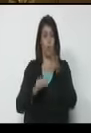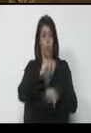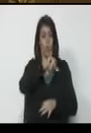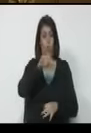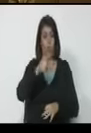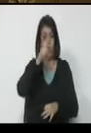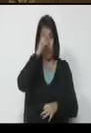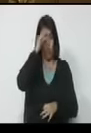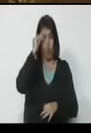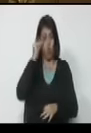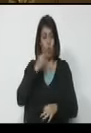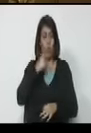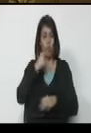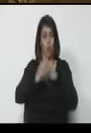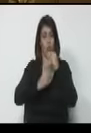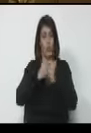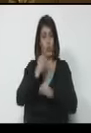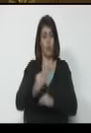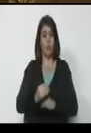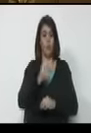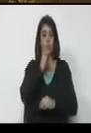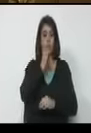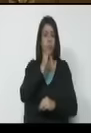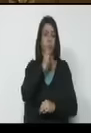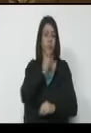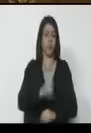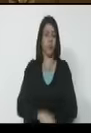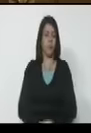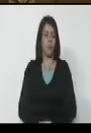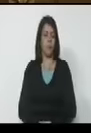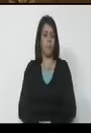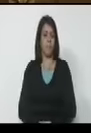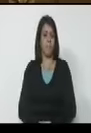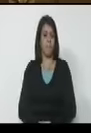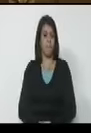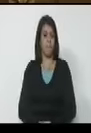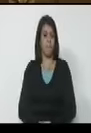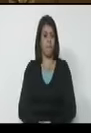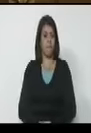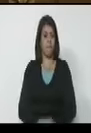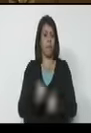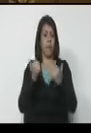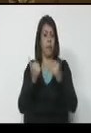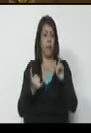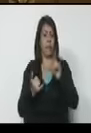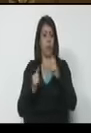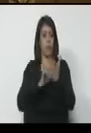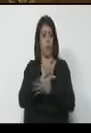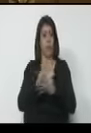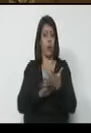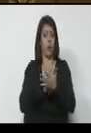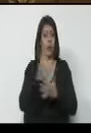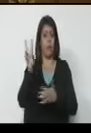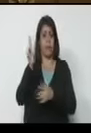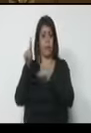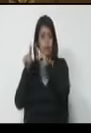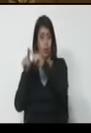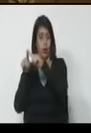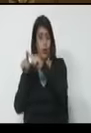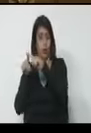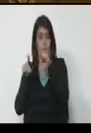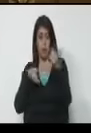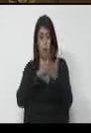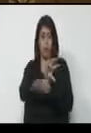Julio Borges, hace la siguiente declaración, abro comillas: ya no es una crisis solo de Venezuela,